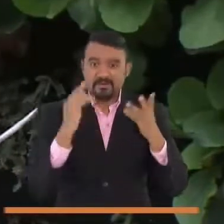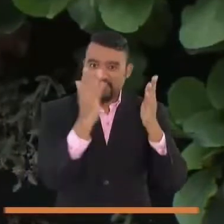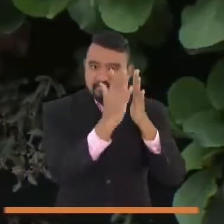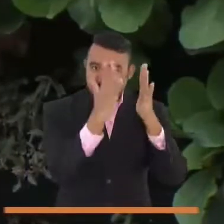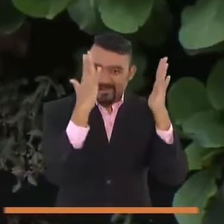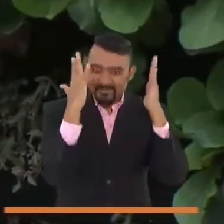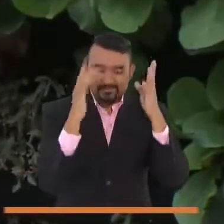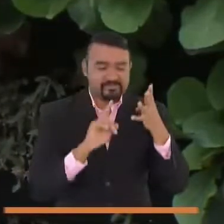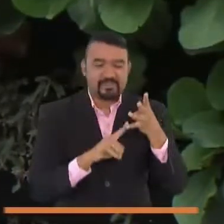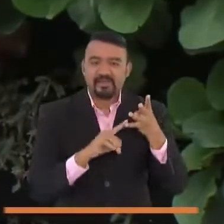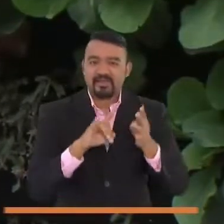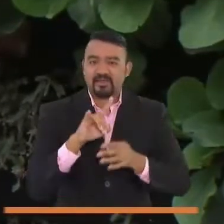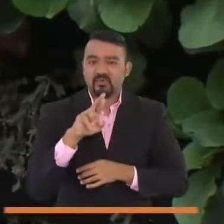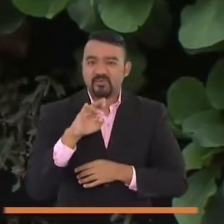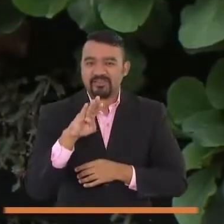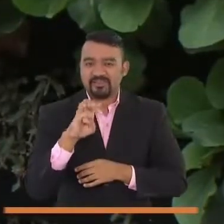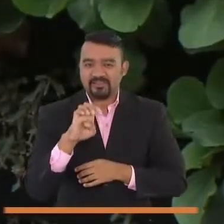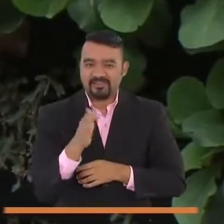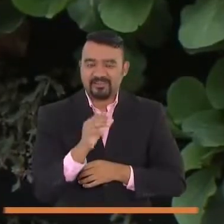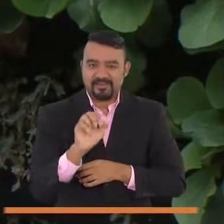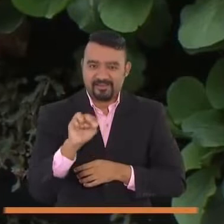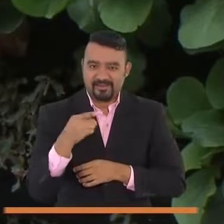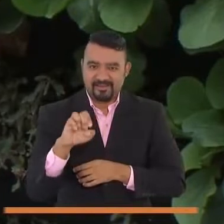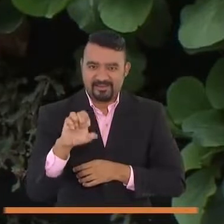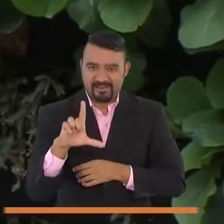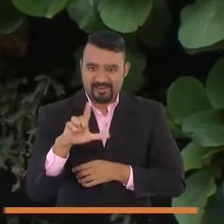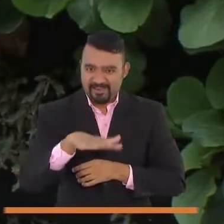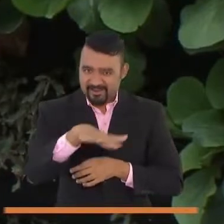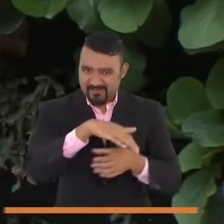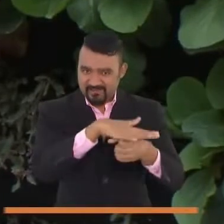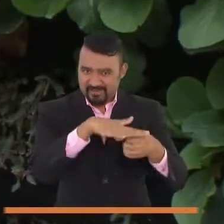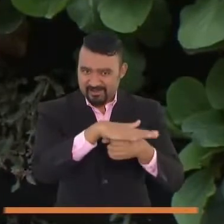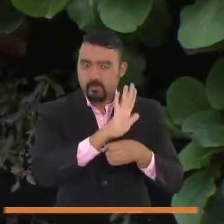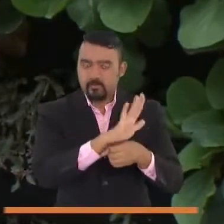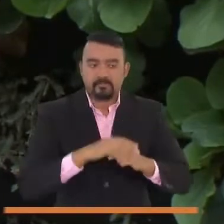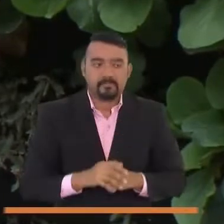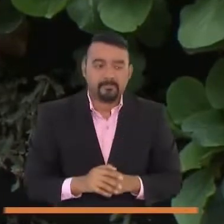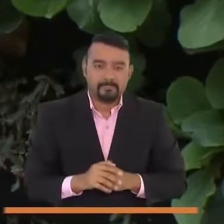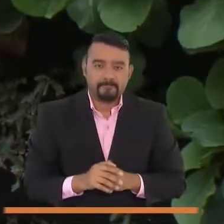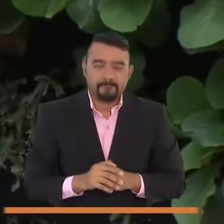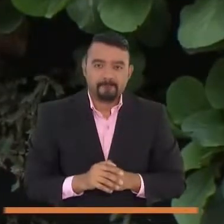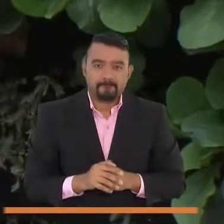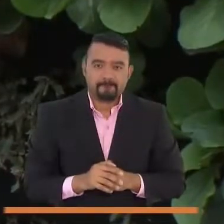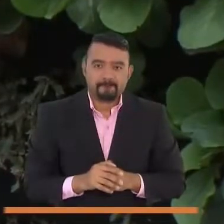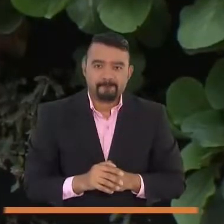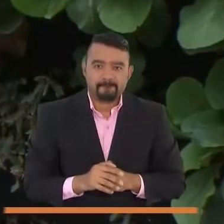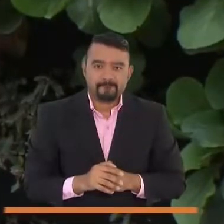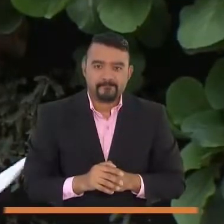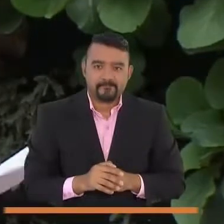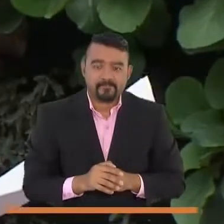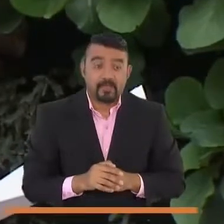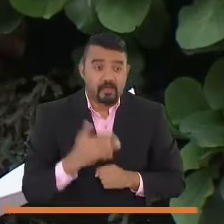que es el que estamos precisamente hablando de esta obra tan importante para el municipio de Envigado.